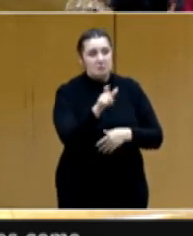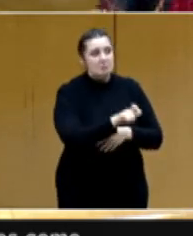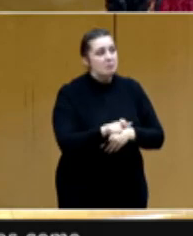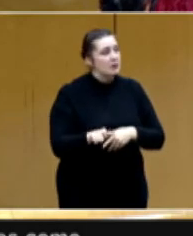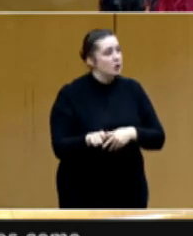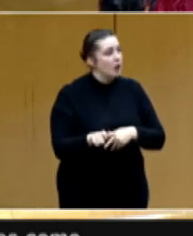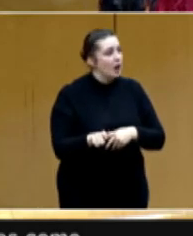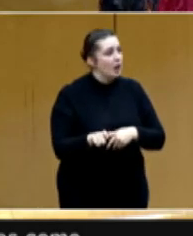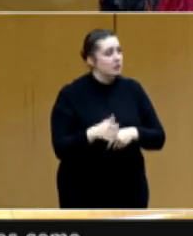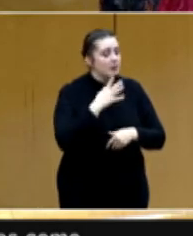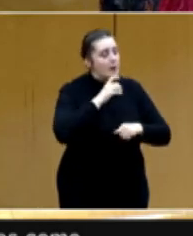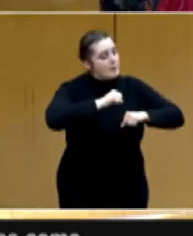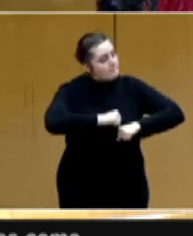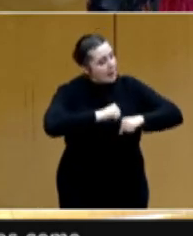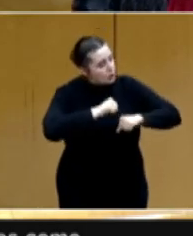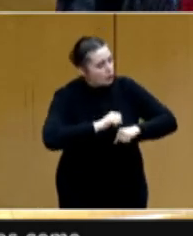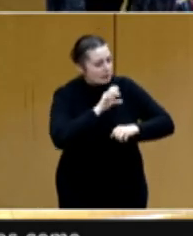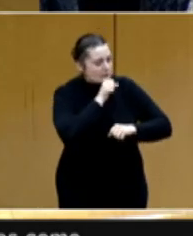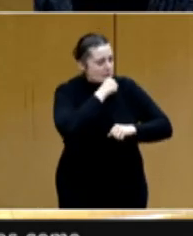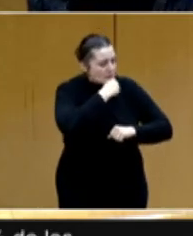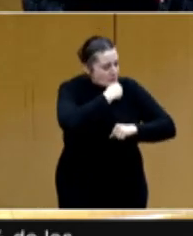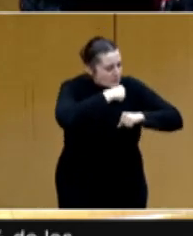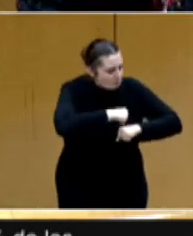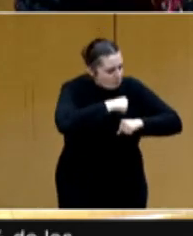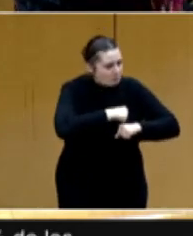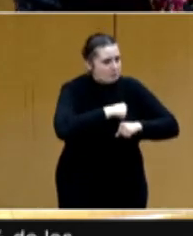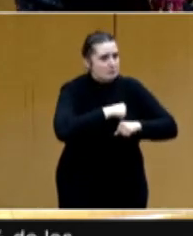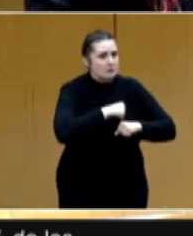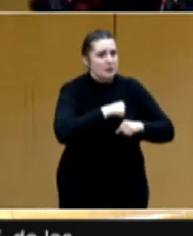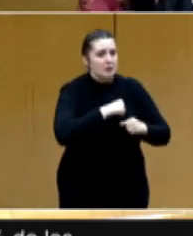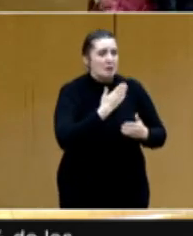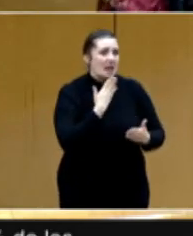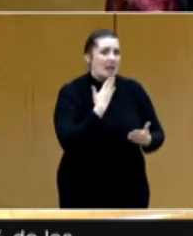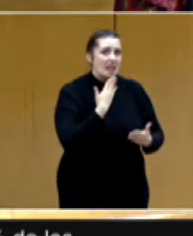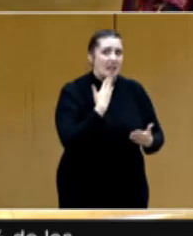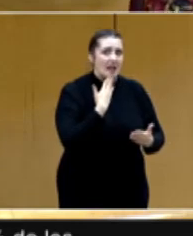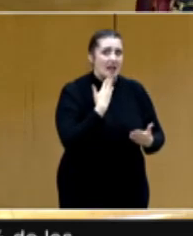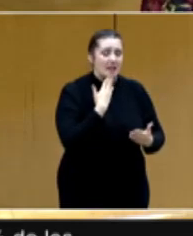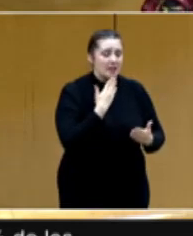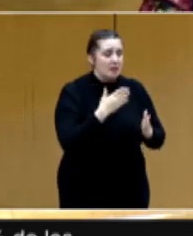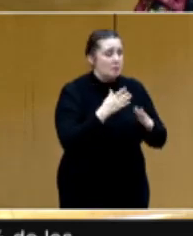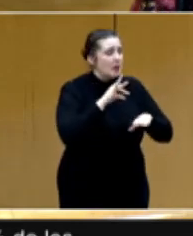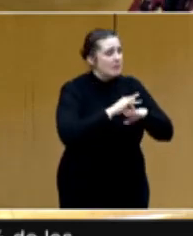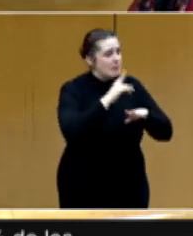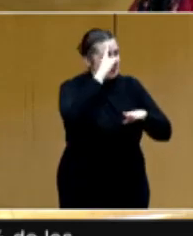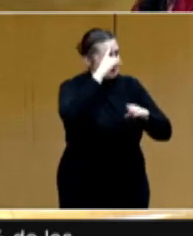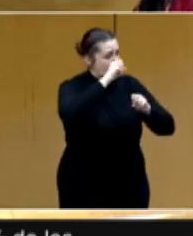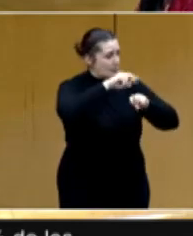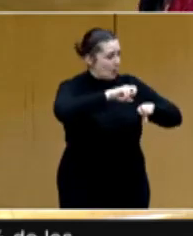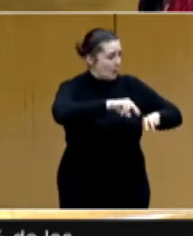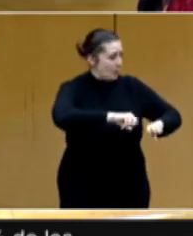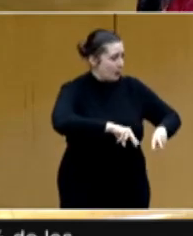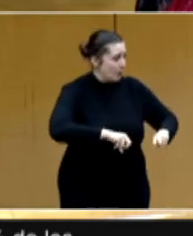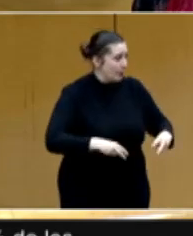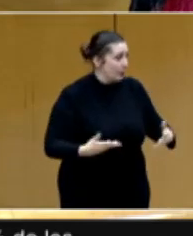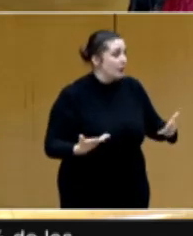mayores personas ancianas con enfermedades neurodegenerativas no Alzheimer y